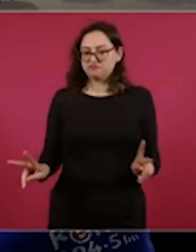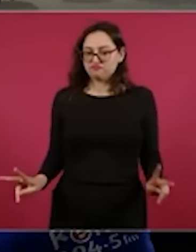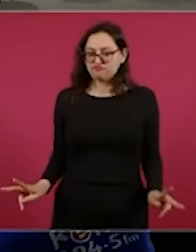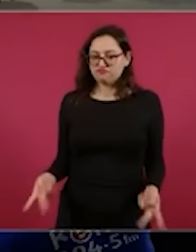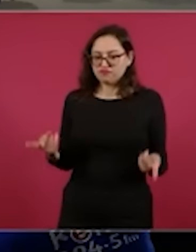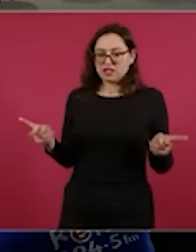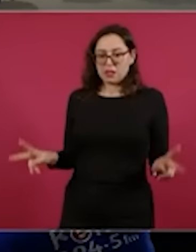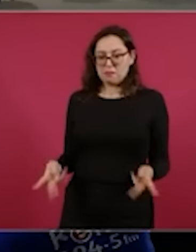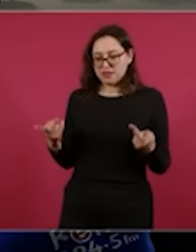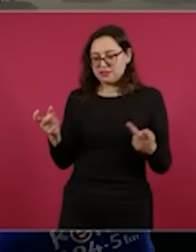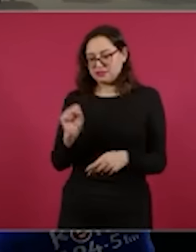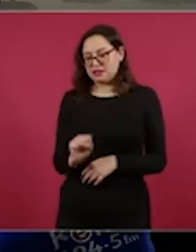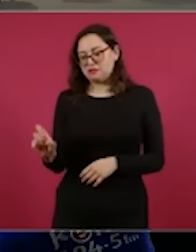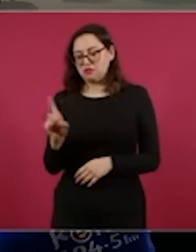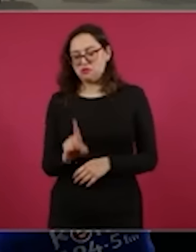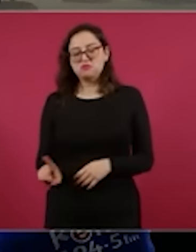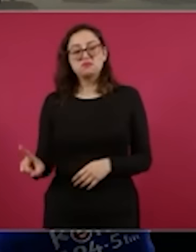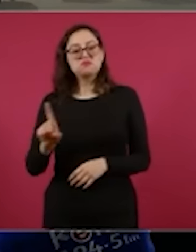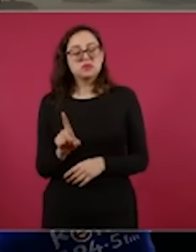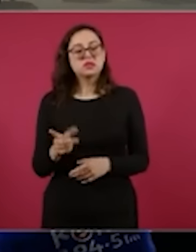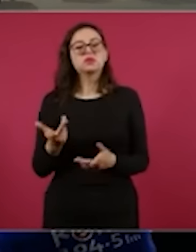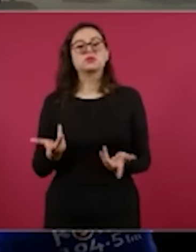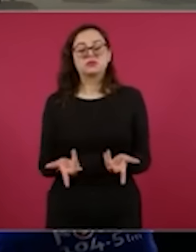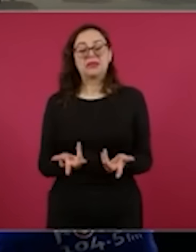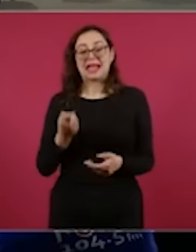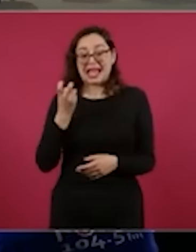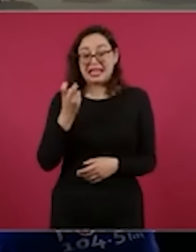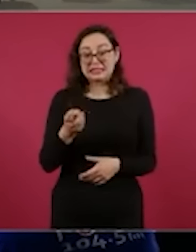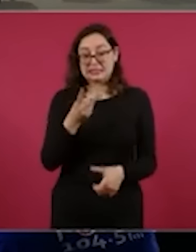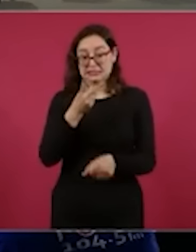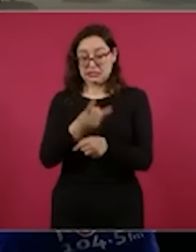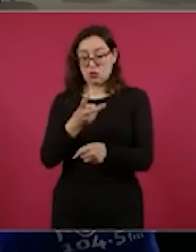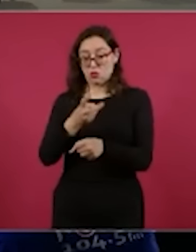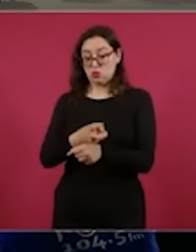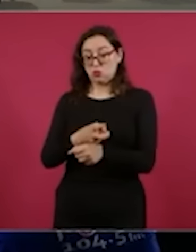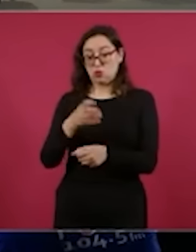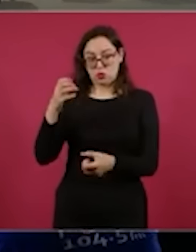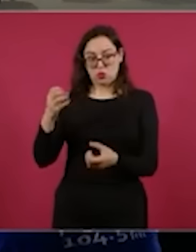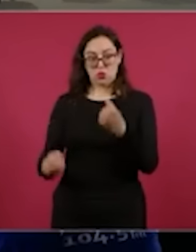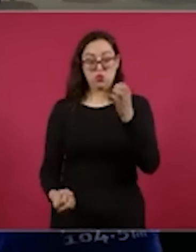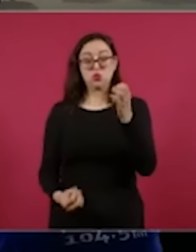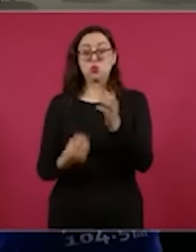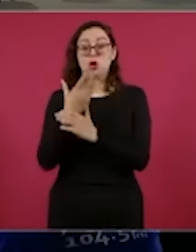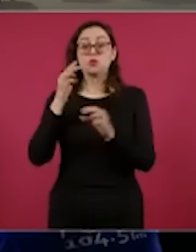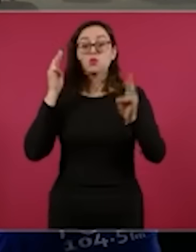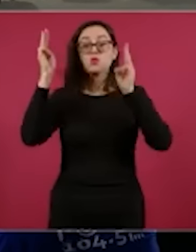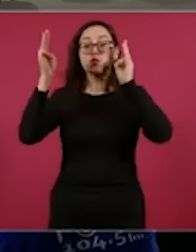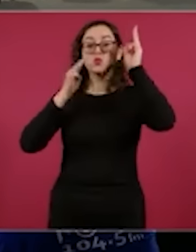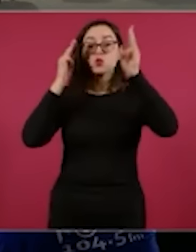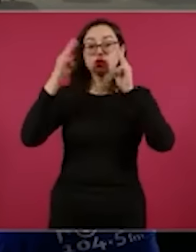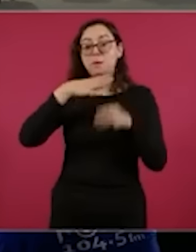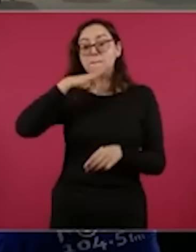los fines de semana, y pues ese es el segundo nodo que se abre como Museo del Maíz y la